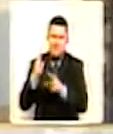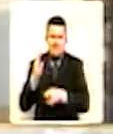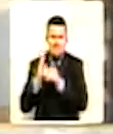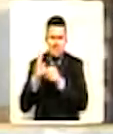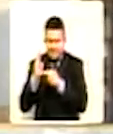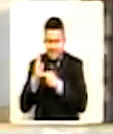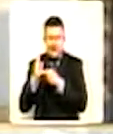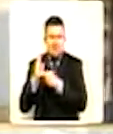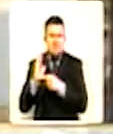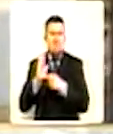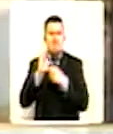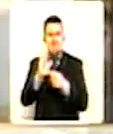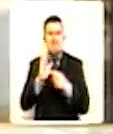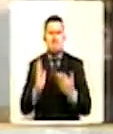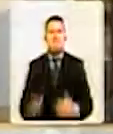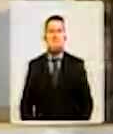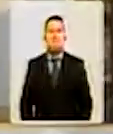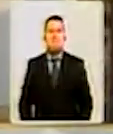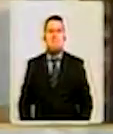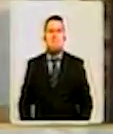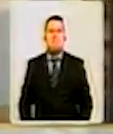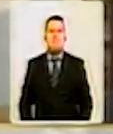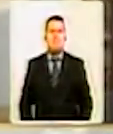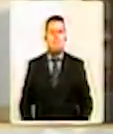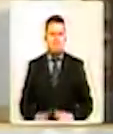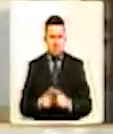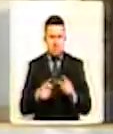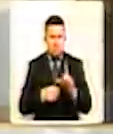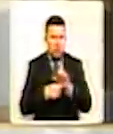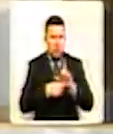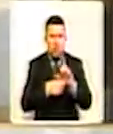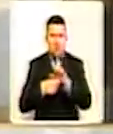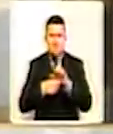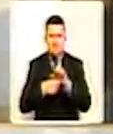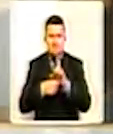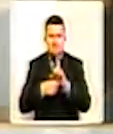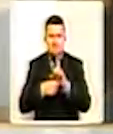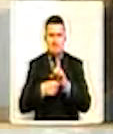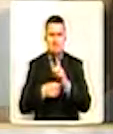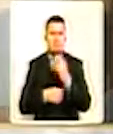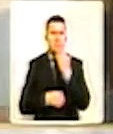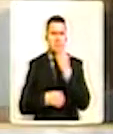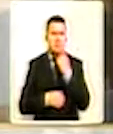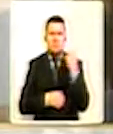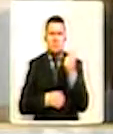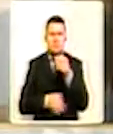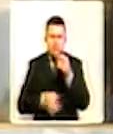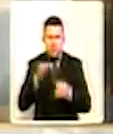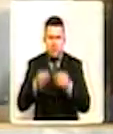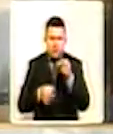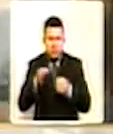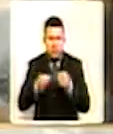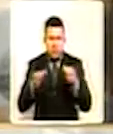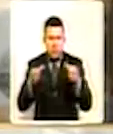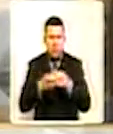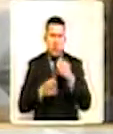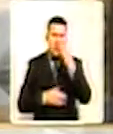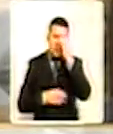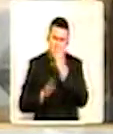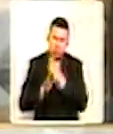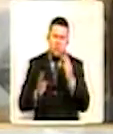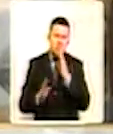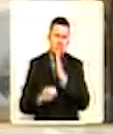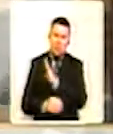complementarias. Por una parte, la dimensión local. Cuando aquí hablamos de justicia transicional se olvida